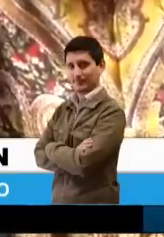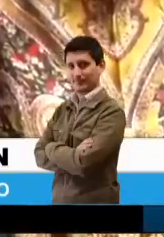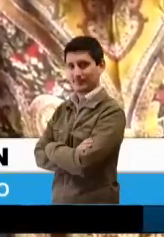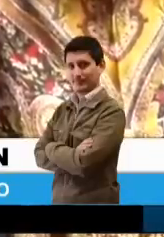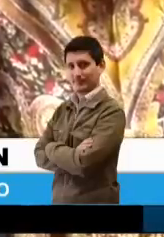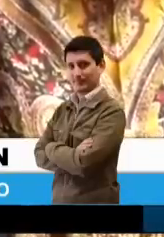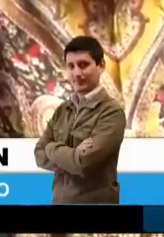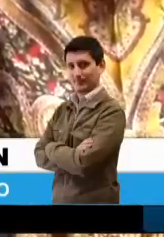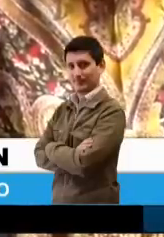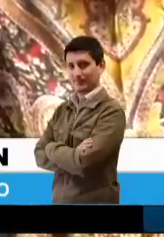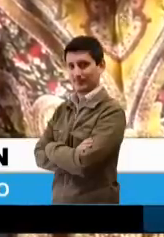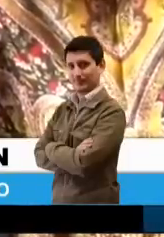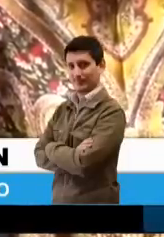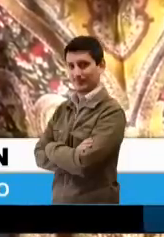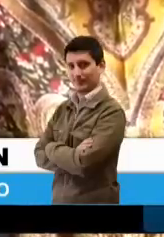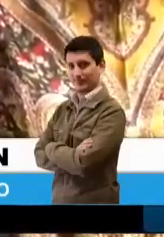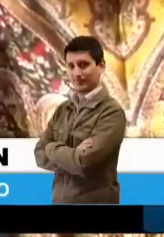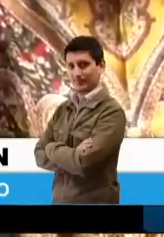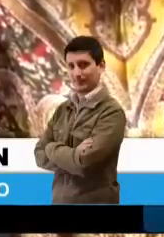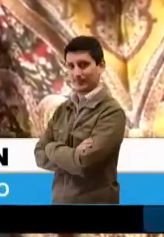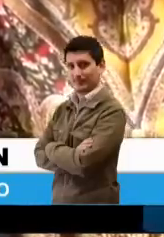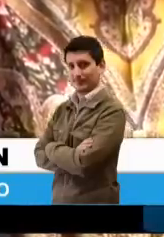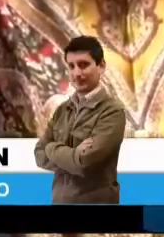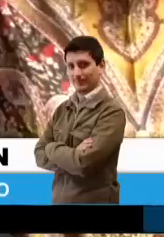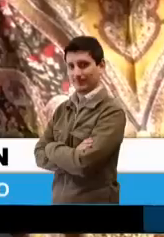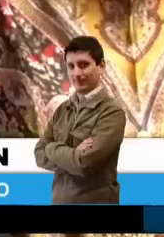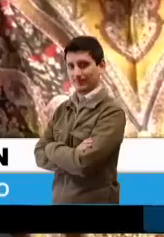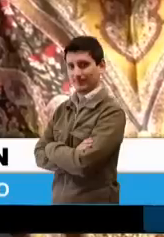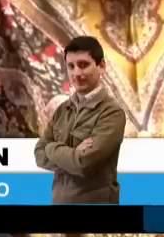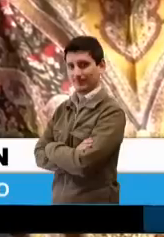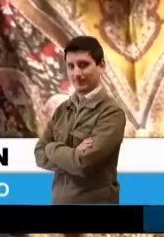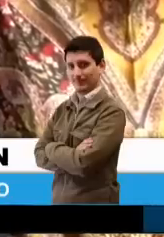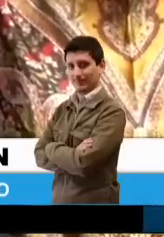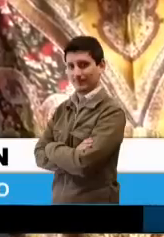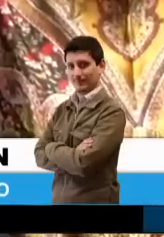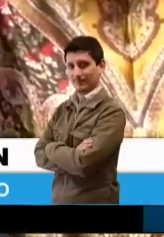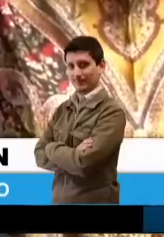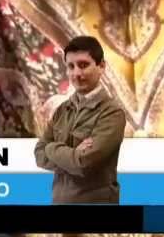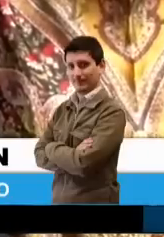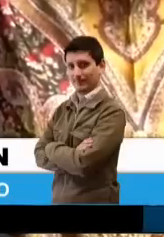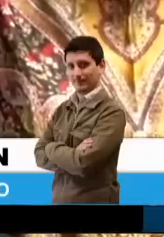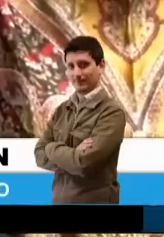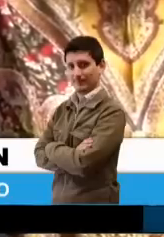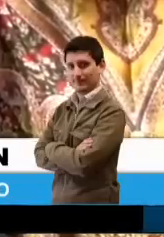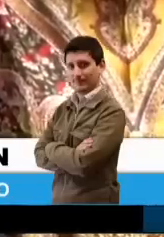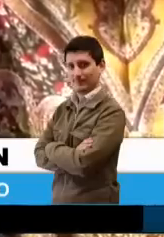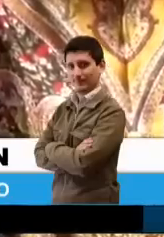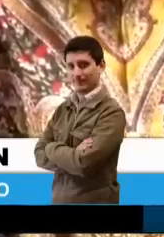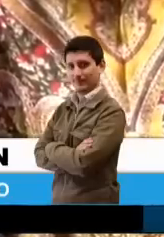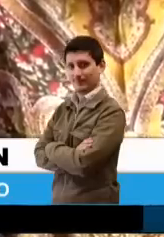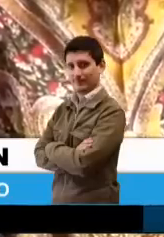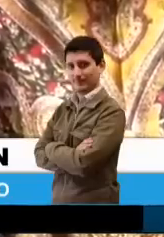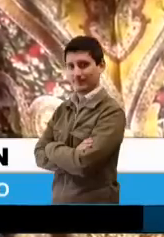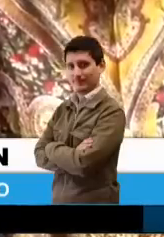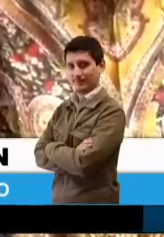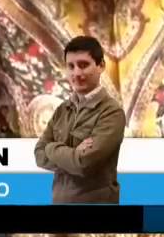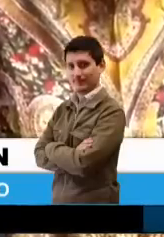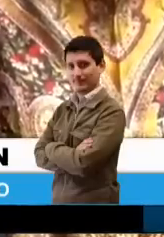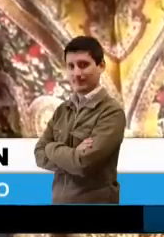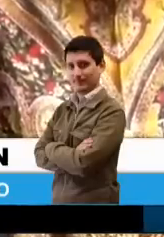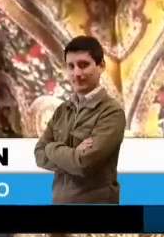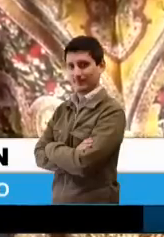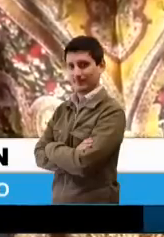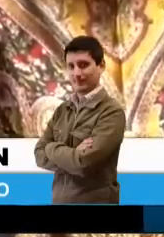ayuda a alguna solicitud de un parlamentario. De hecho, yo conversaba con uno de los negociantes, decía, bueno, nosotros le dijimos que no al gobierno porque